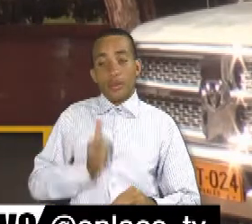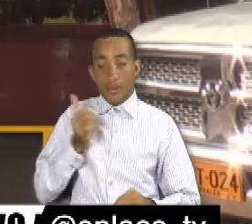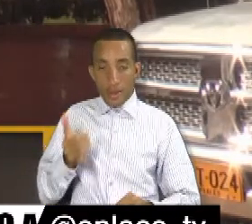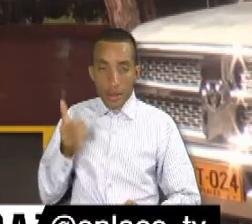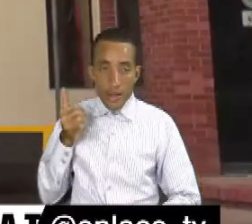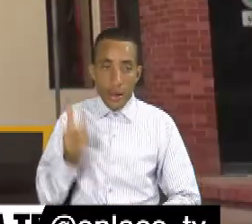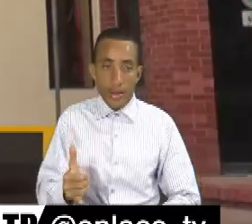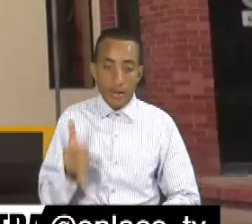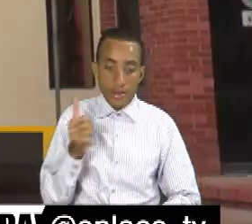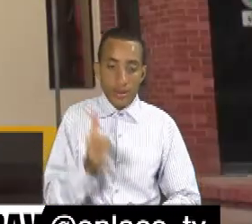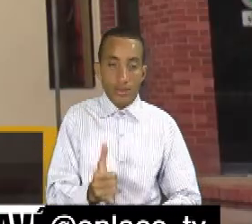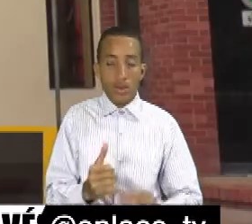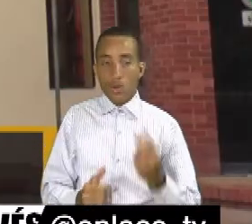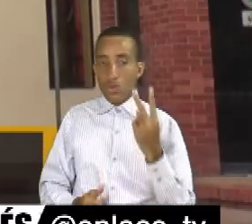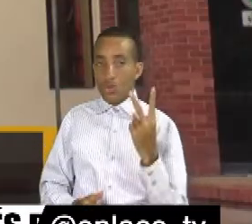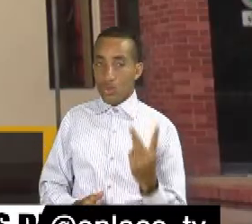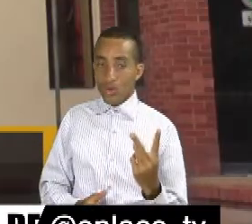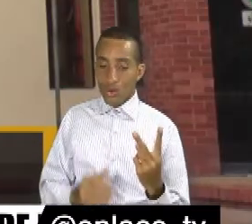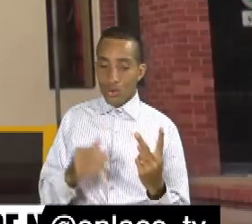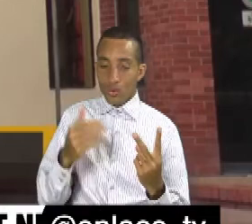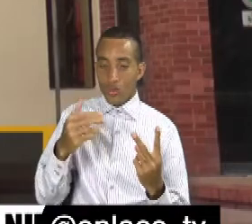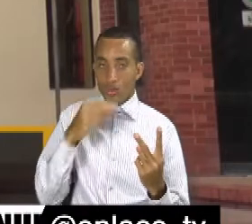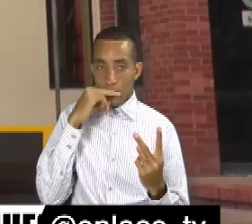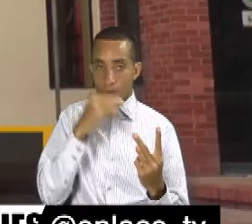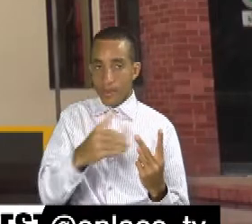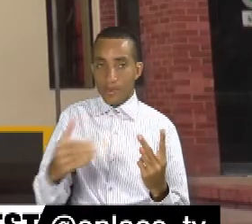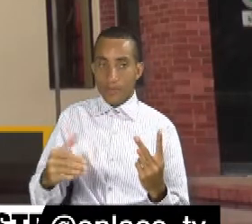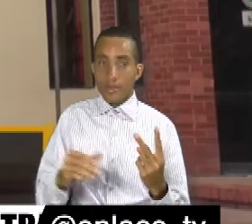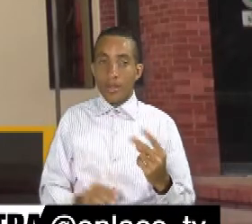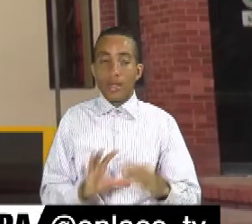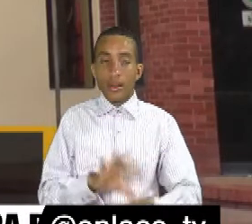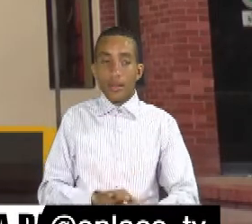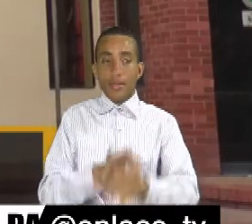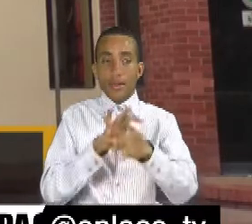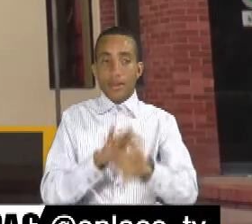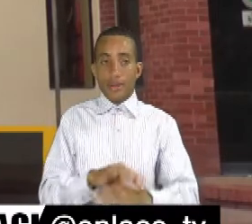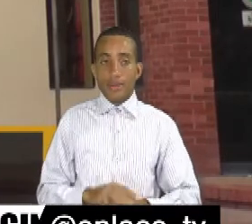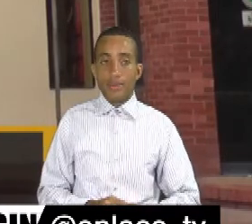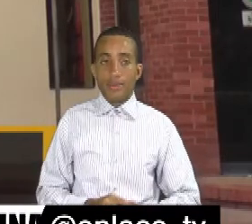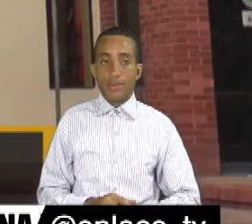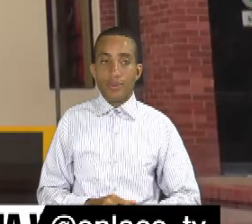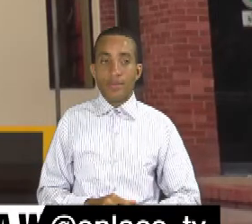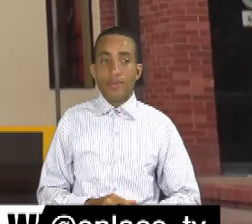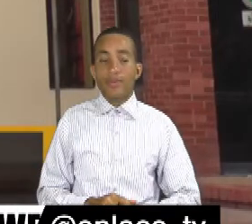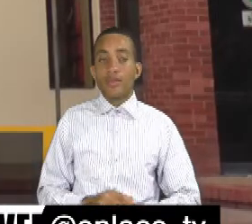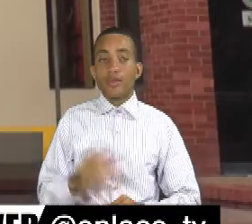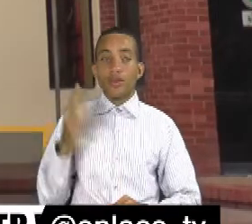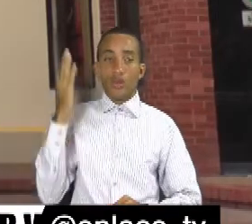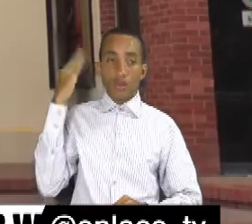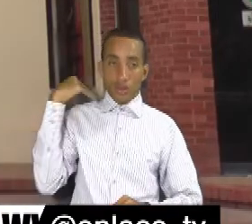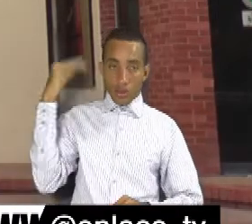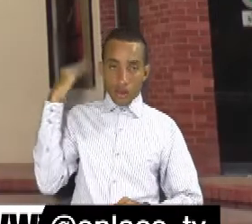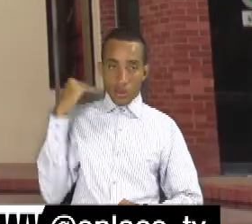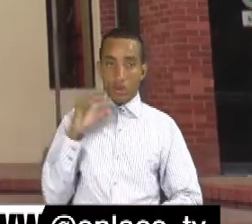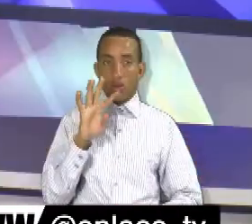dos menores de edad por parte del médico legista se habría presentado el pasado 4 de abril.